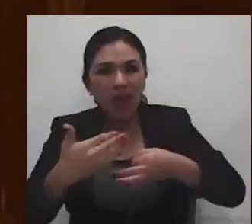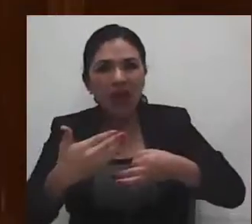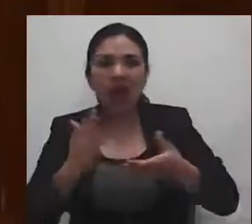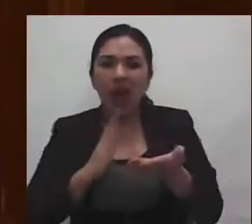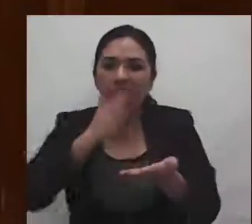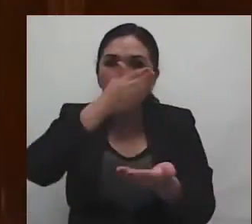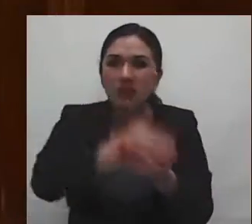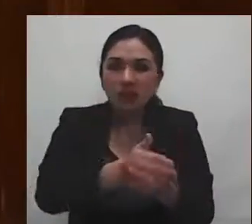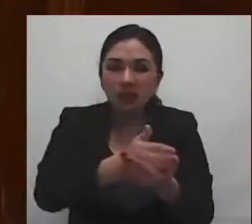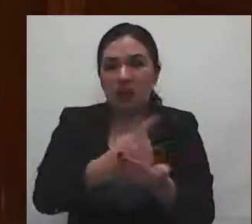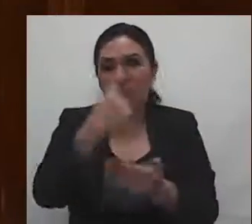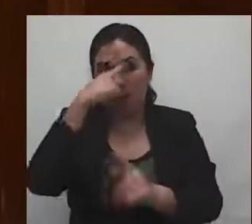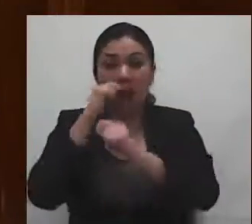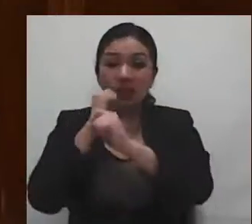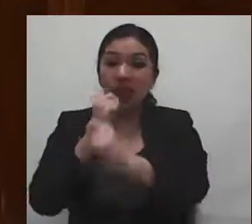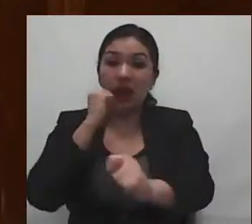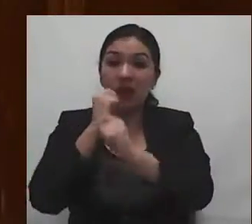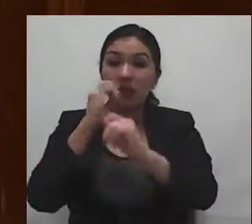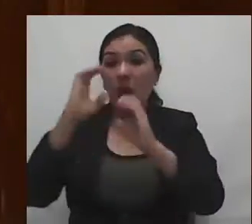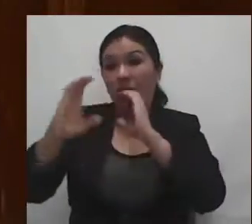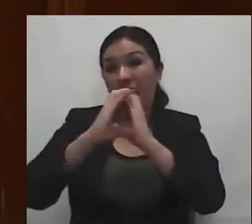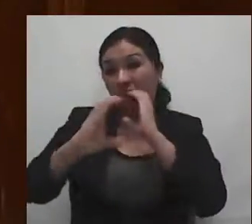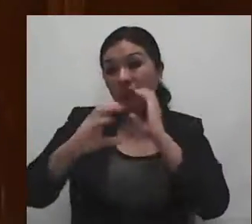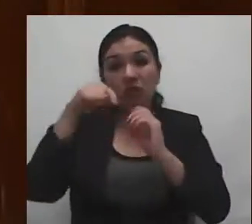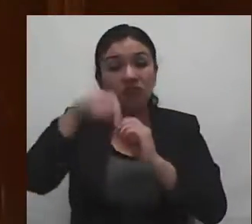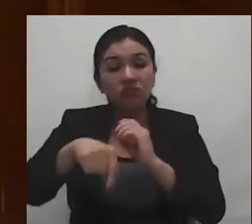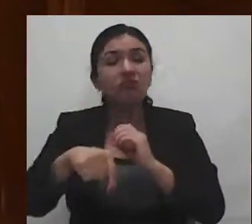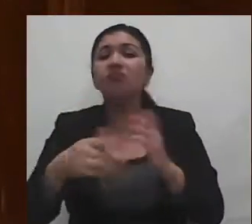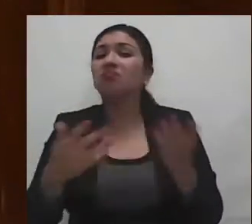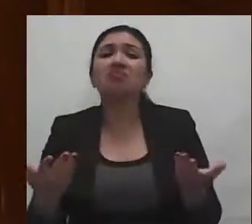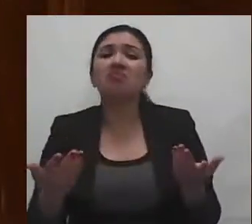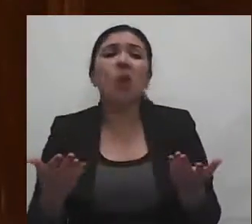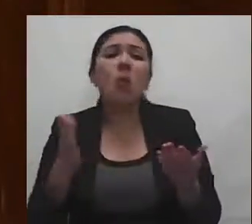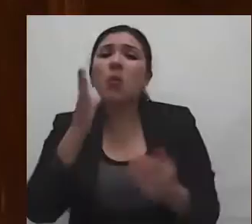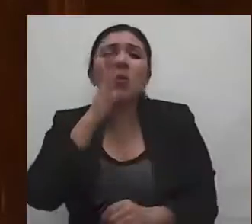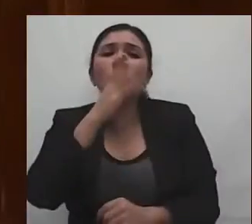en el transporte público impide tener